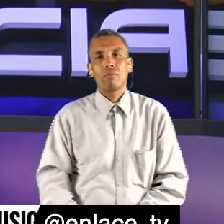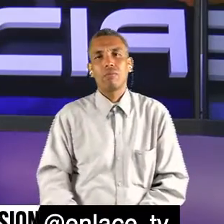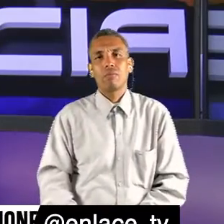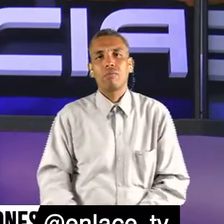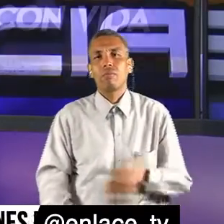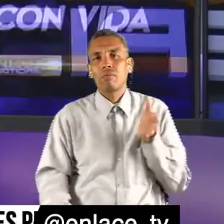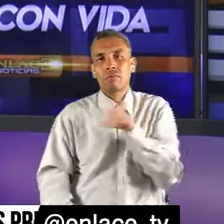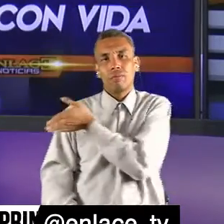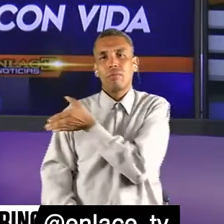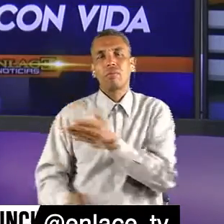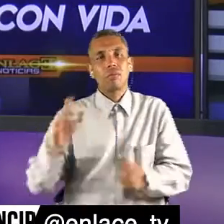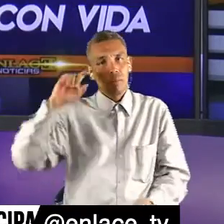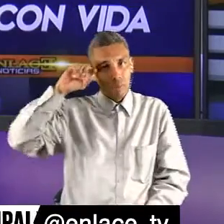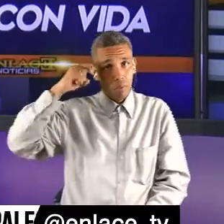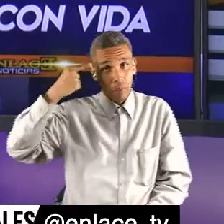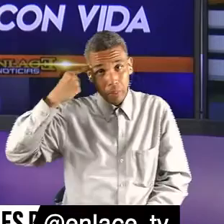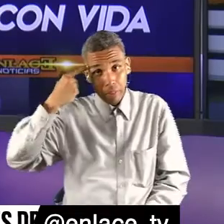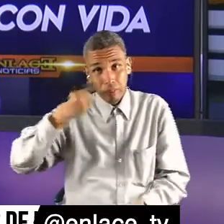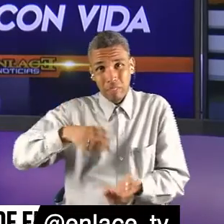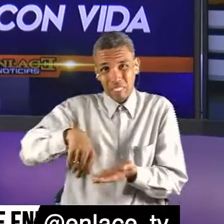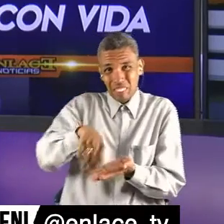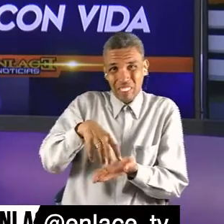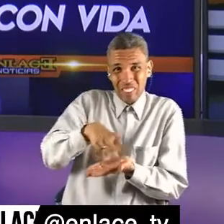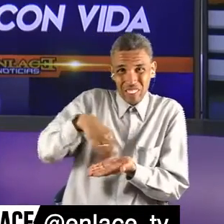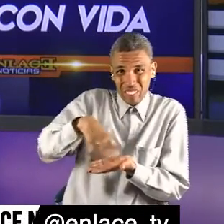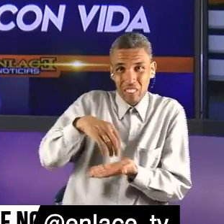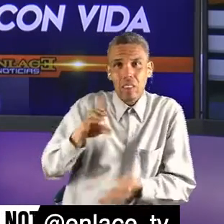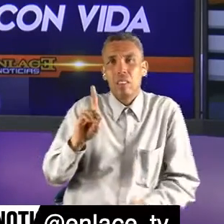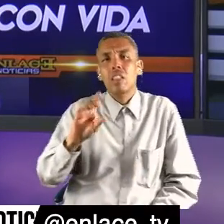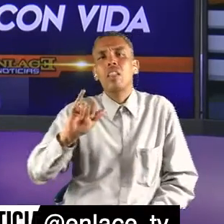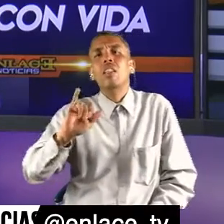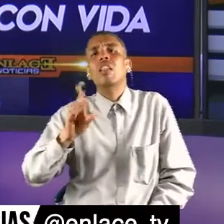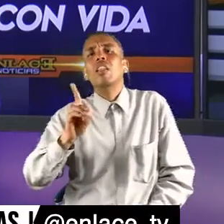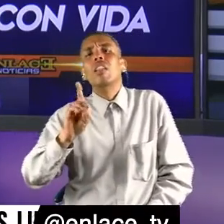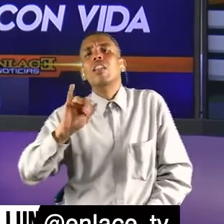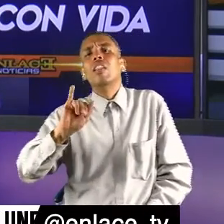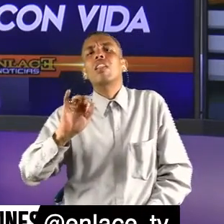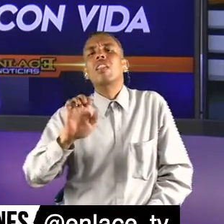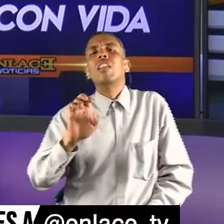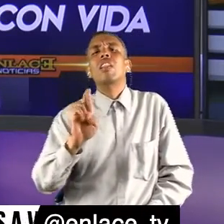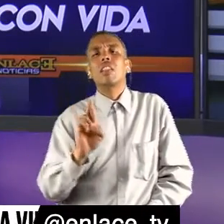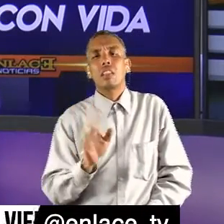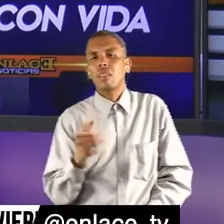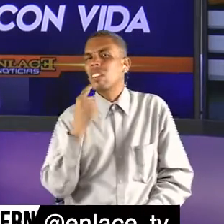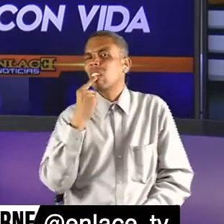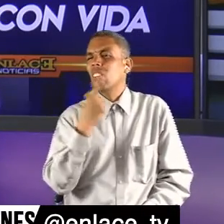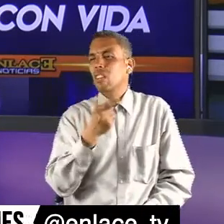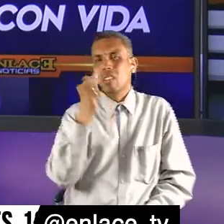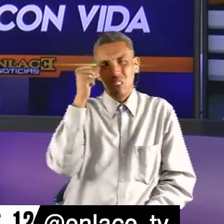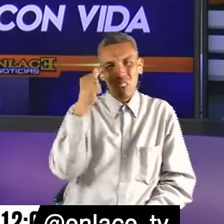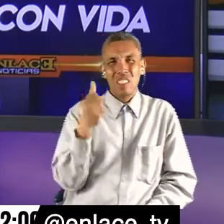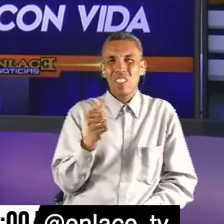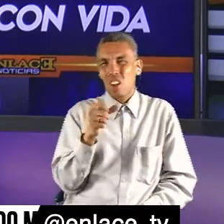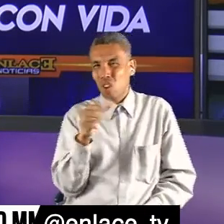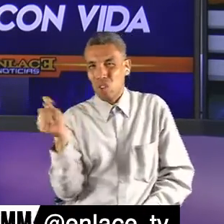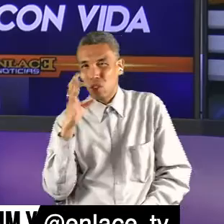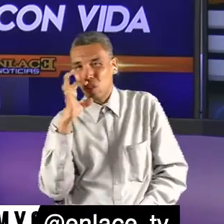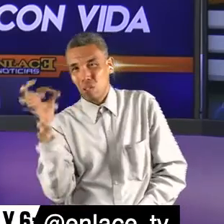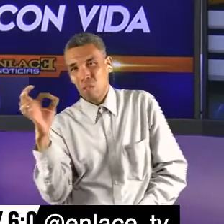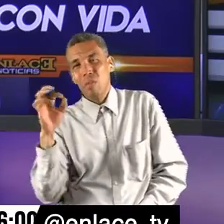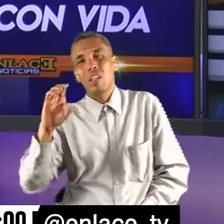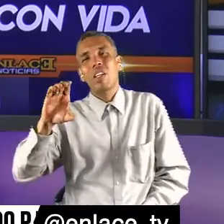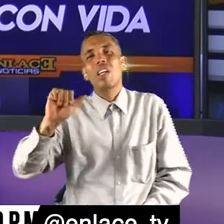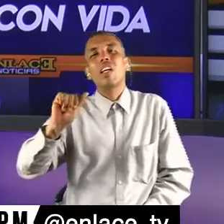Santander, Didier Tavera Amado, se refirió al estado de salud de Carlos Andrés González Mebarak. Familiares agradecen muestras de cariño y apoyo al